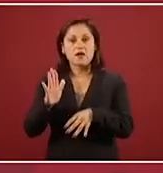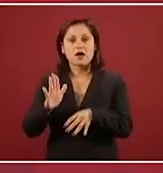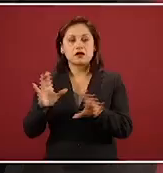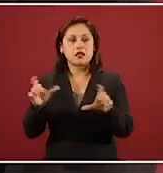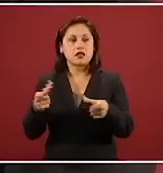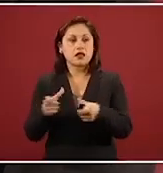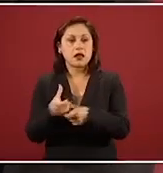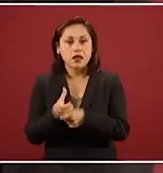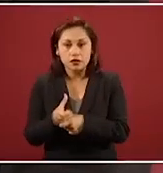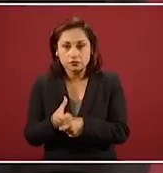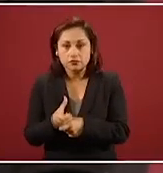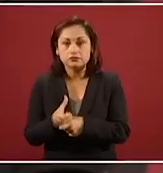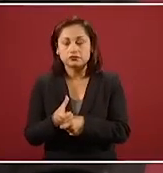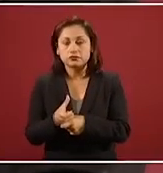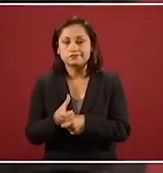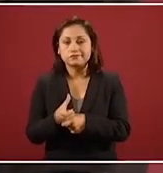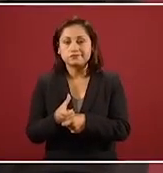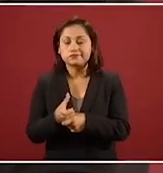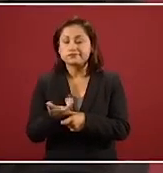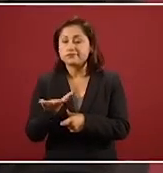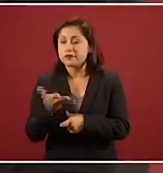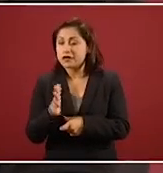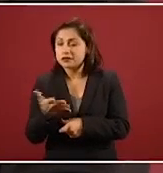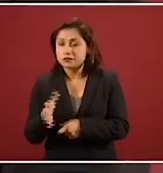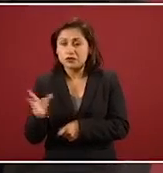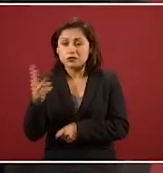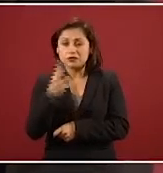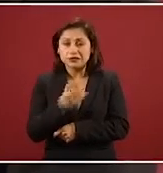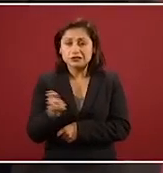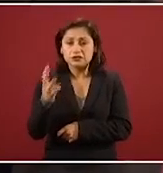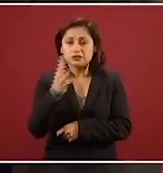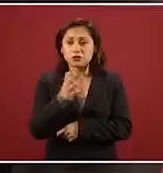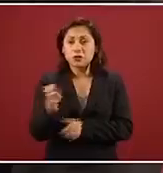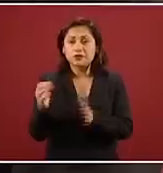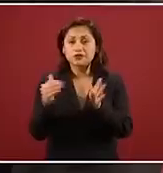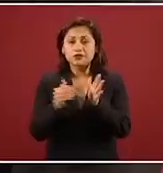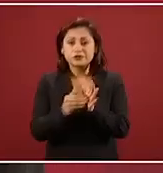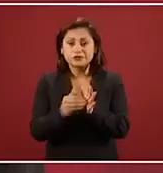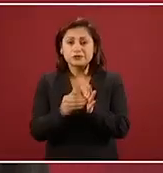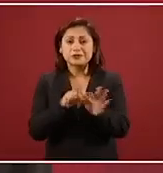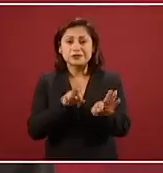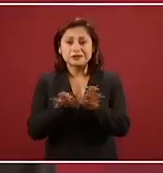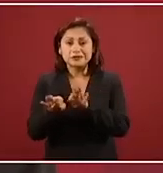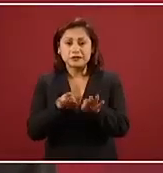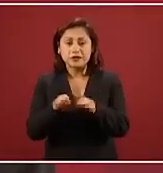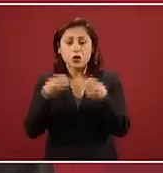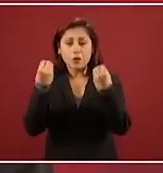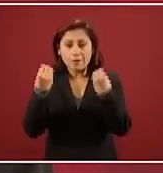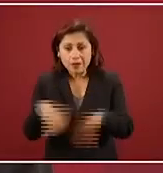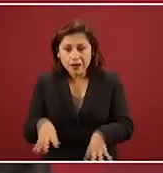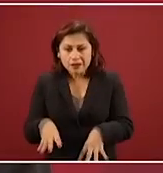considerablemente. Se pierden 300, 400 mil empleos. ¿Cómo es eso?